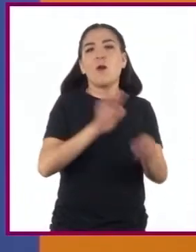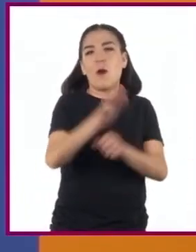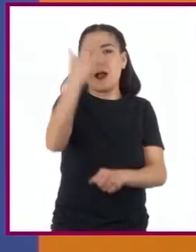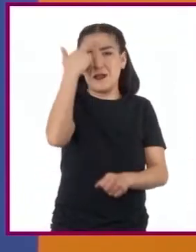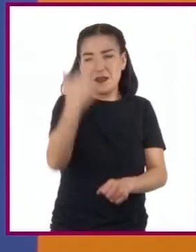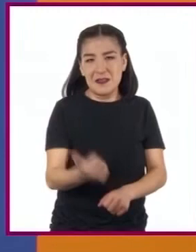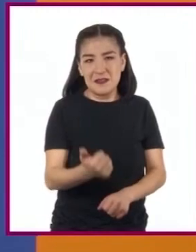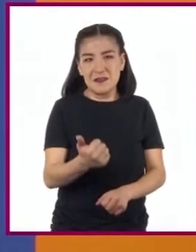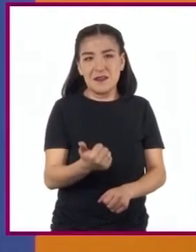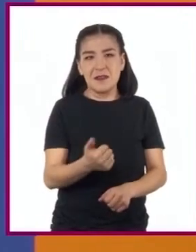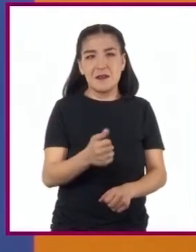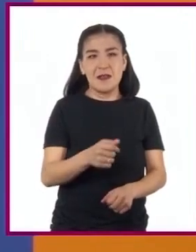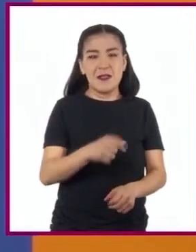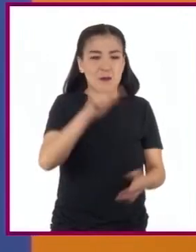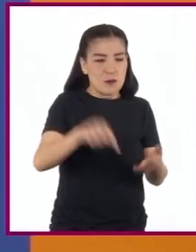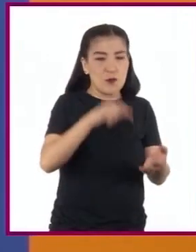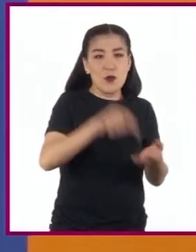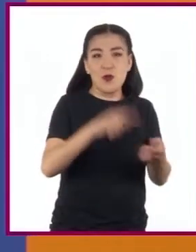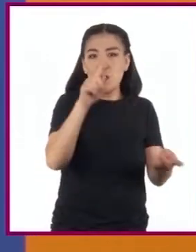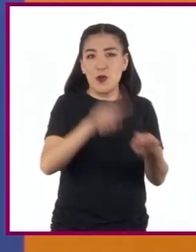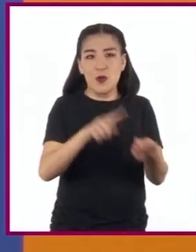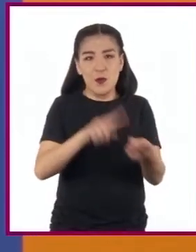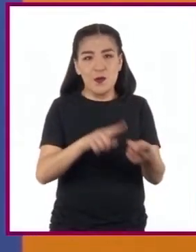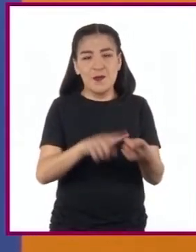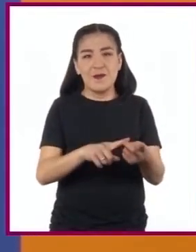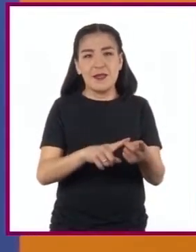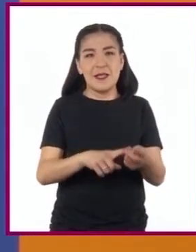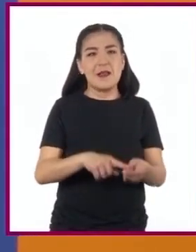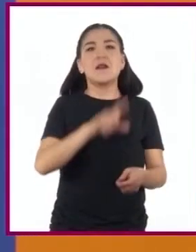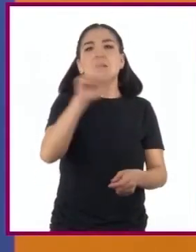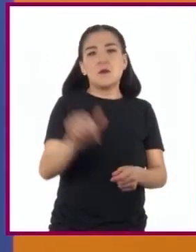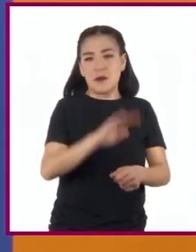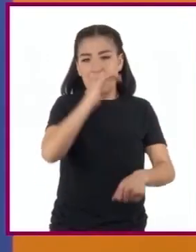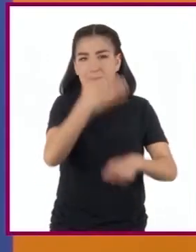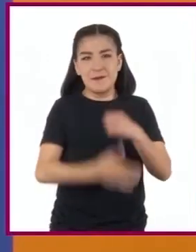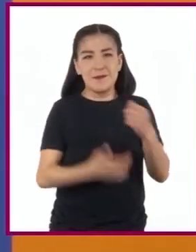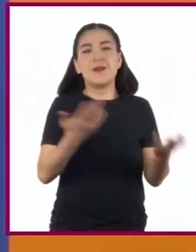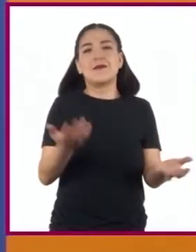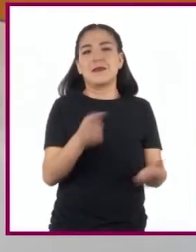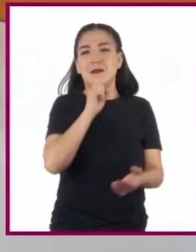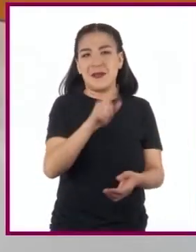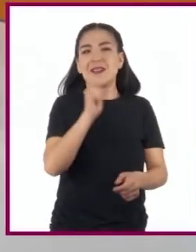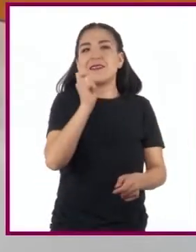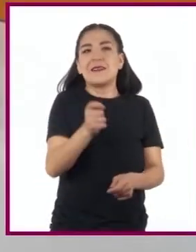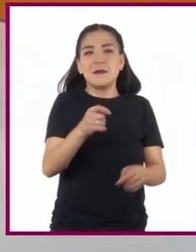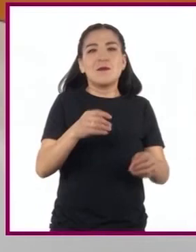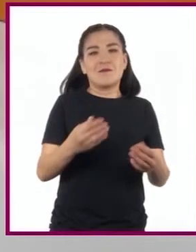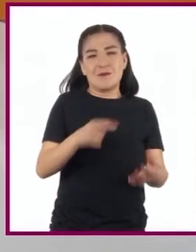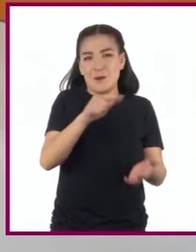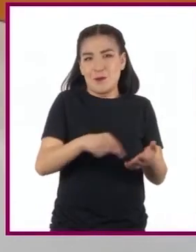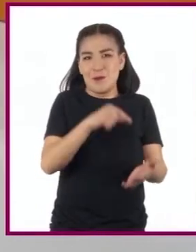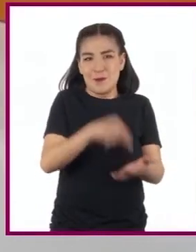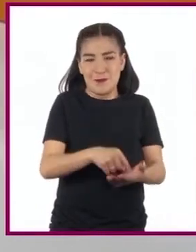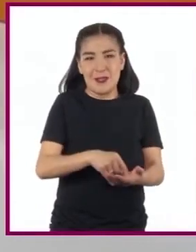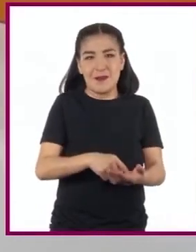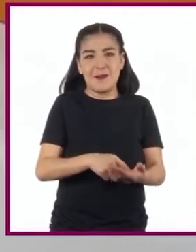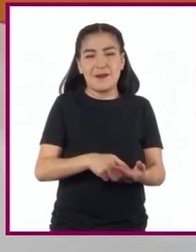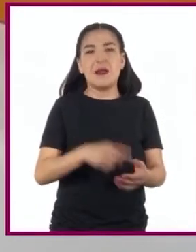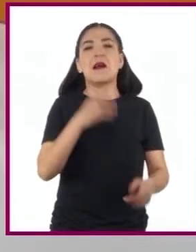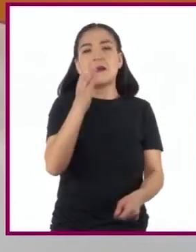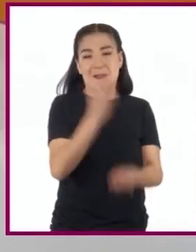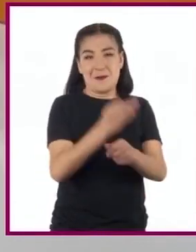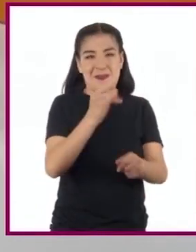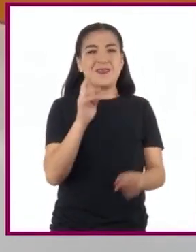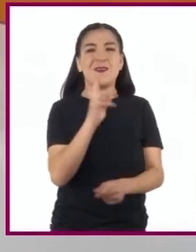causas, el momento, la finalidad y el lugar. Además del texto, la noticia